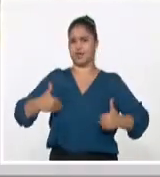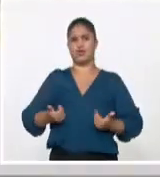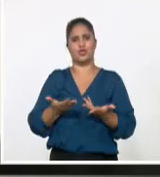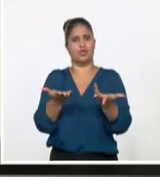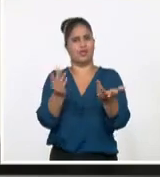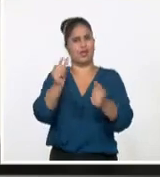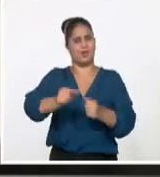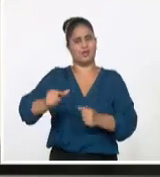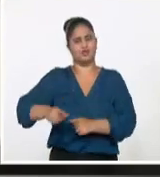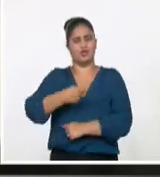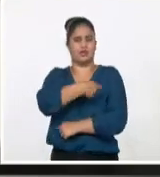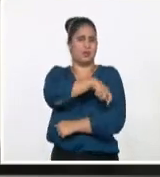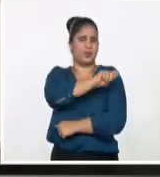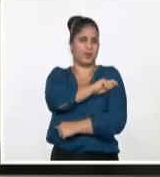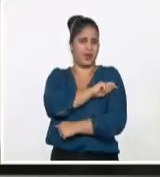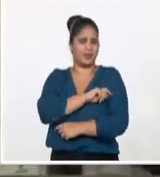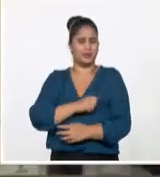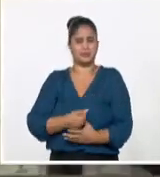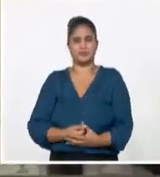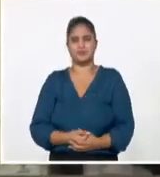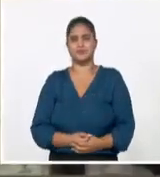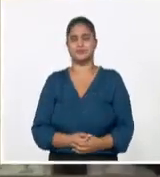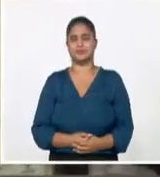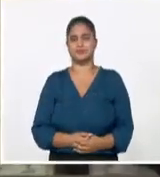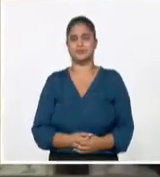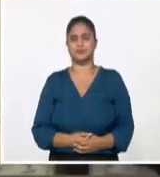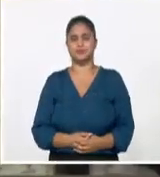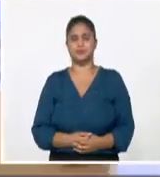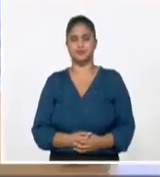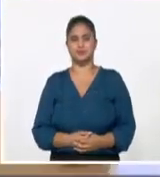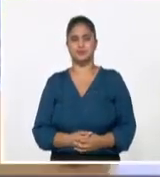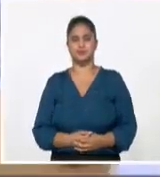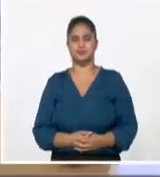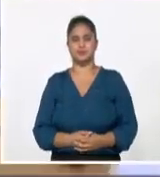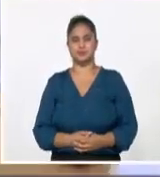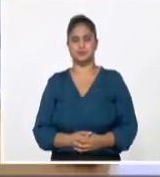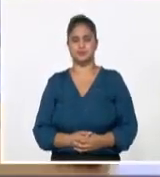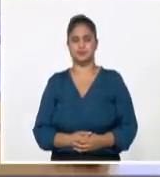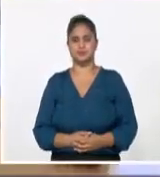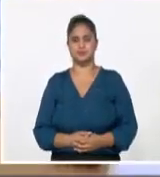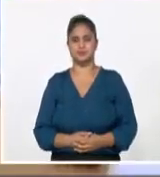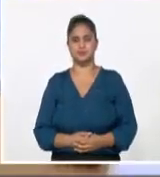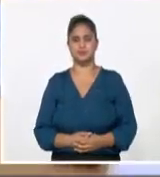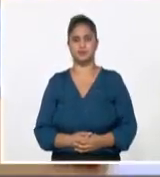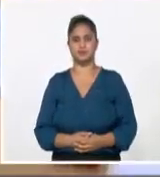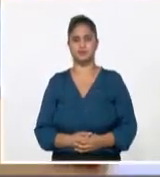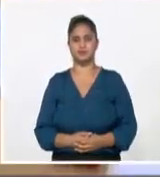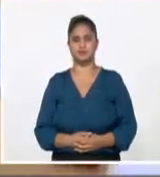Santiago de Cuba, Bárbara de Haz, Trabajo, Sistema Informativo de la Televisión Cubana.